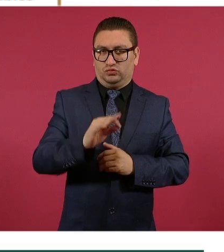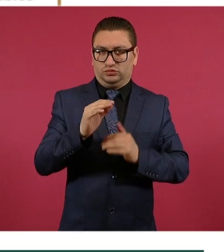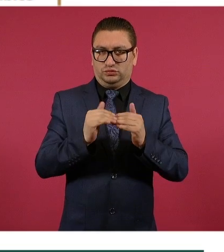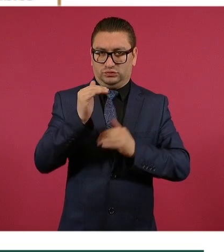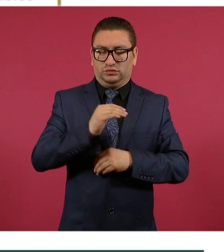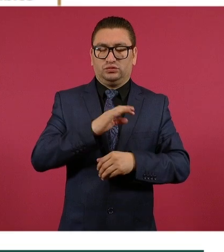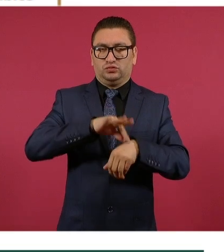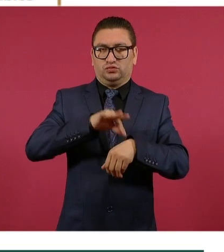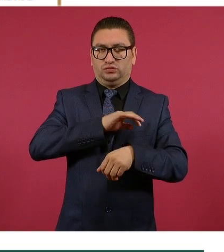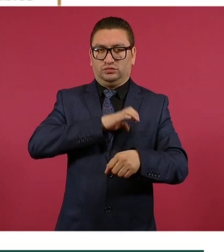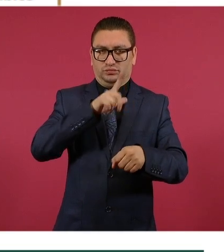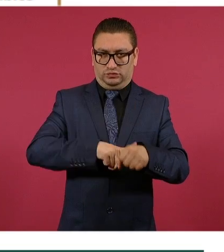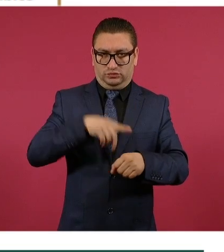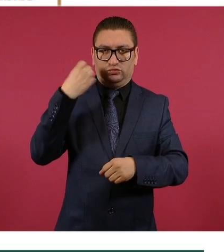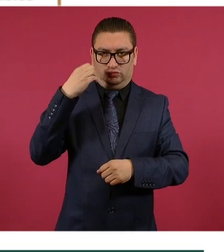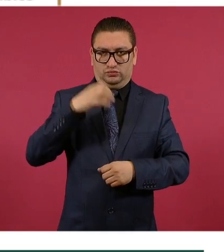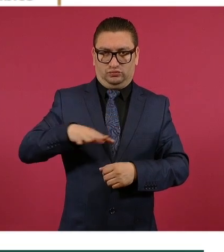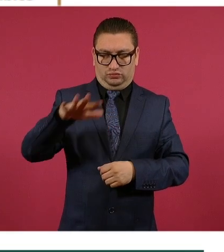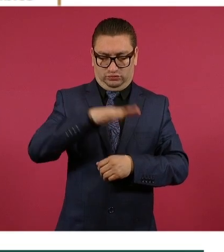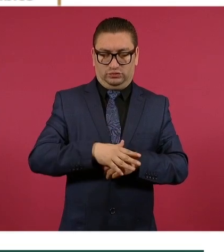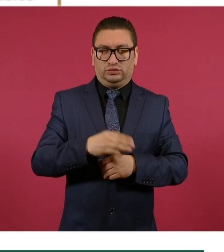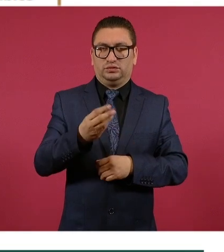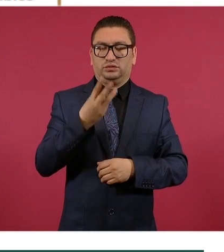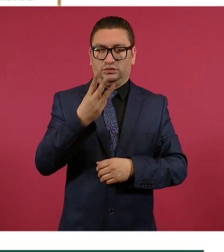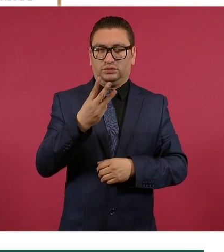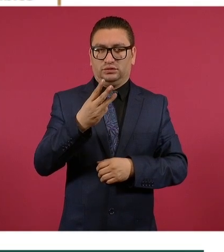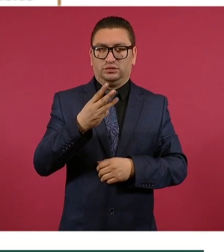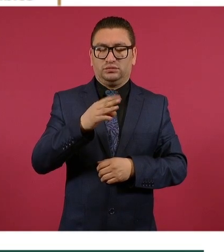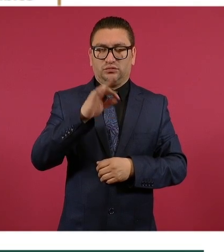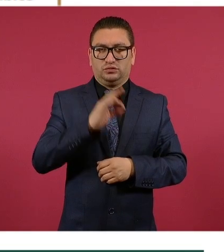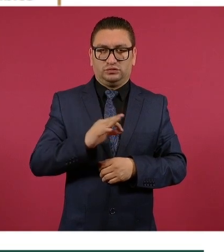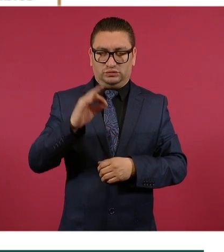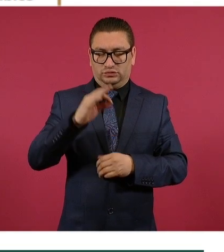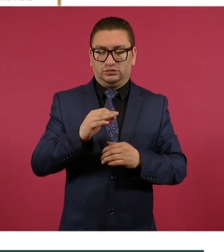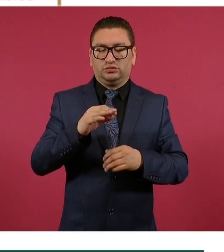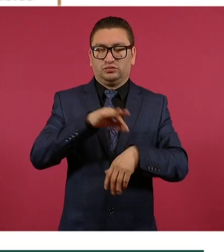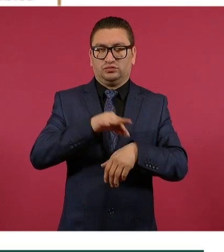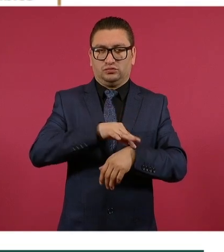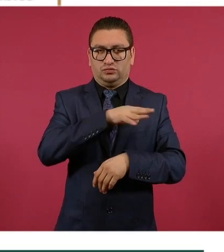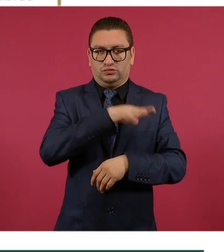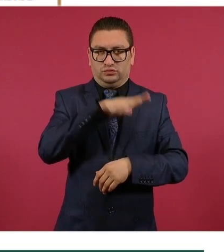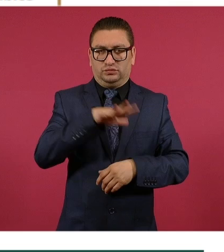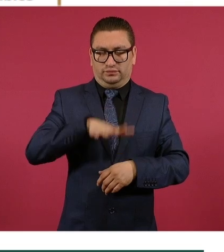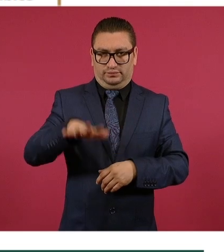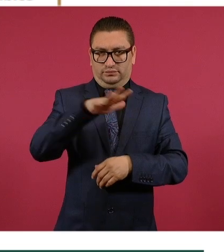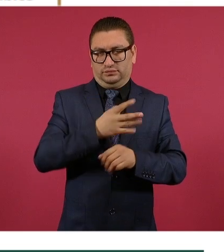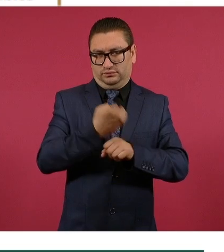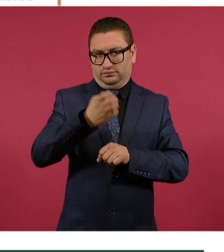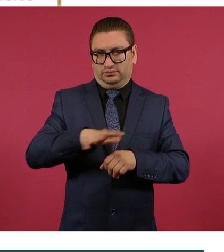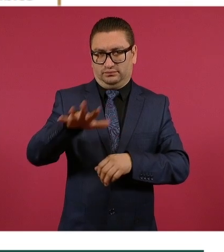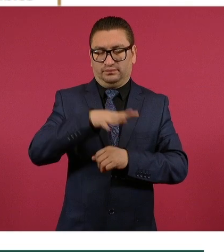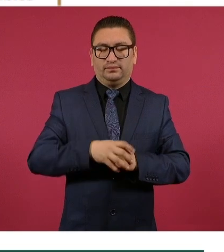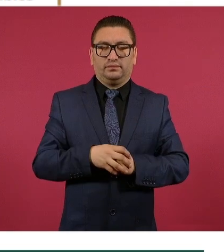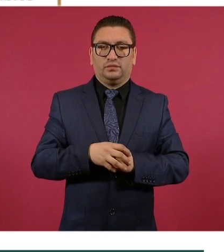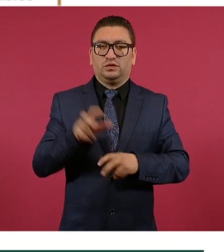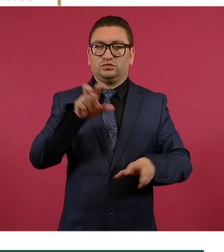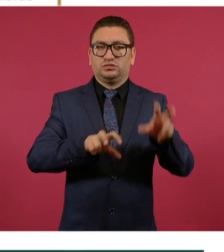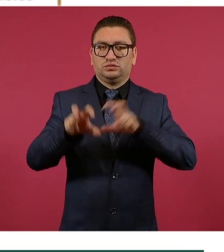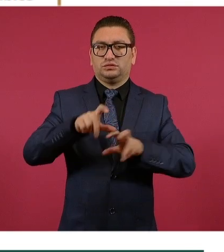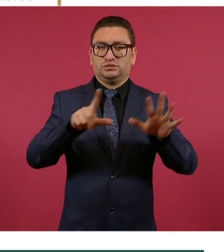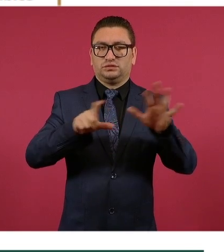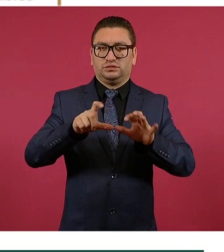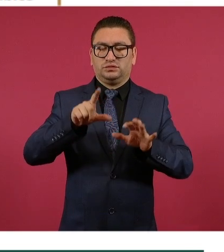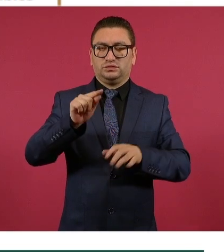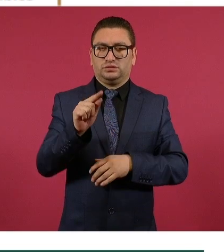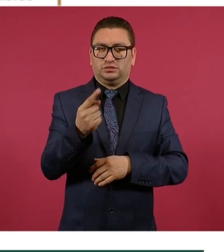médicos especialistas en Oaxaca y 13% más médicas y médicos generales en ese estado. Se ha invertido